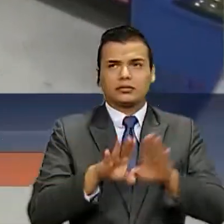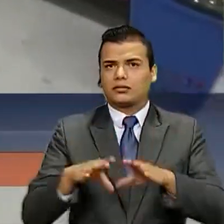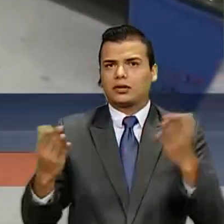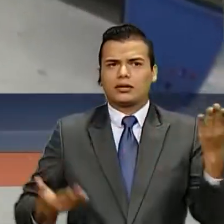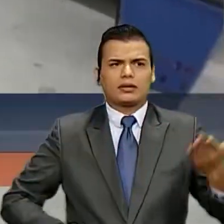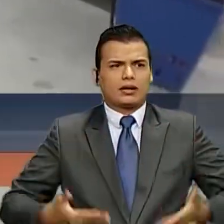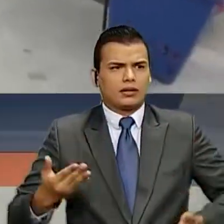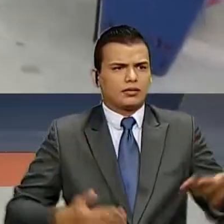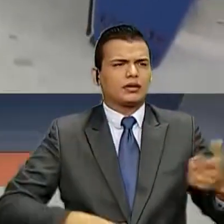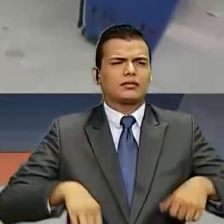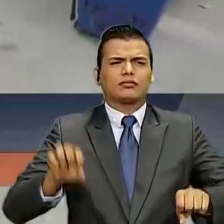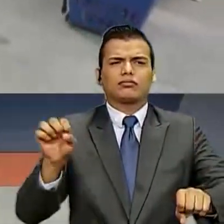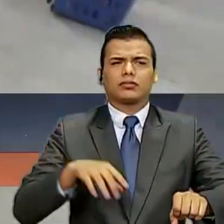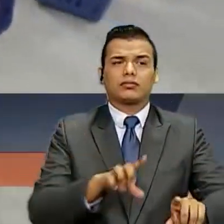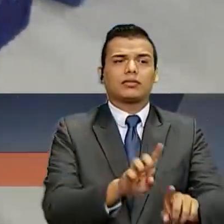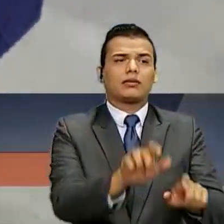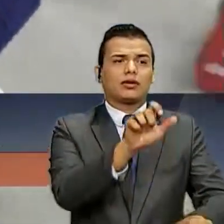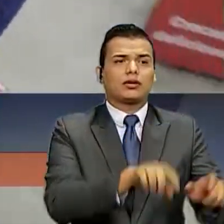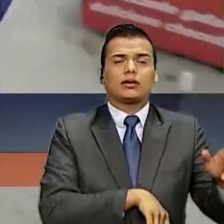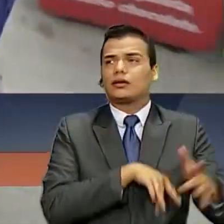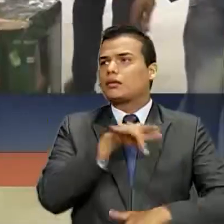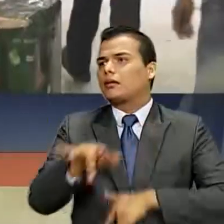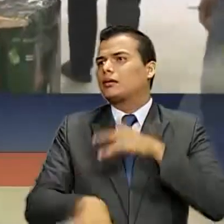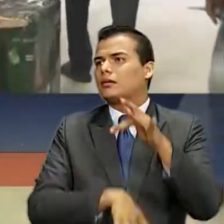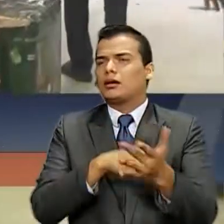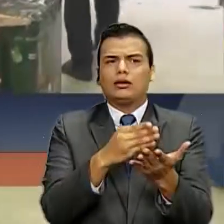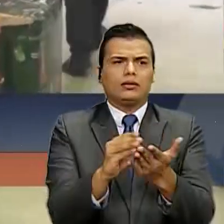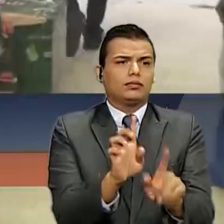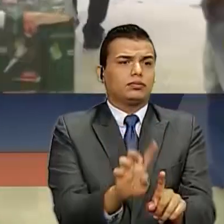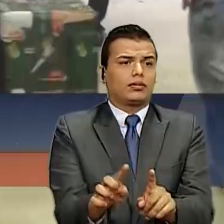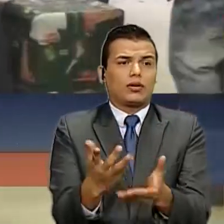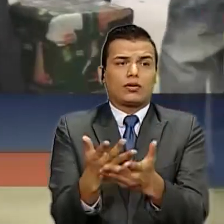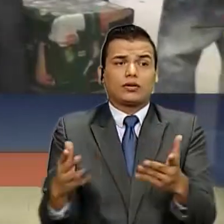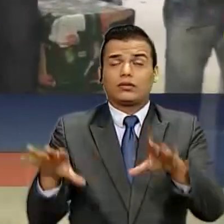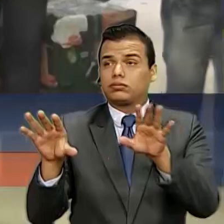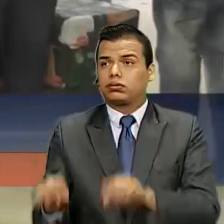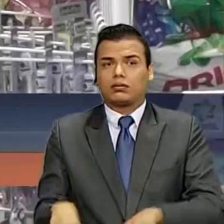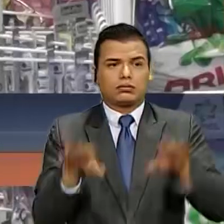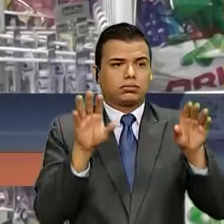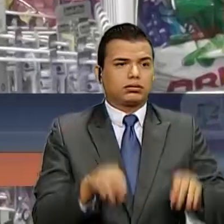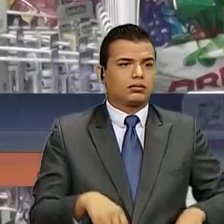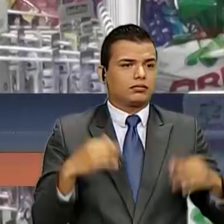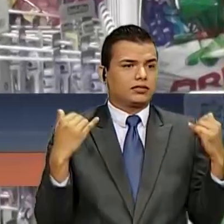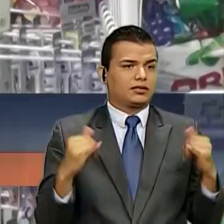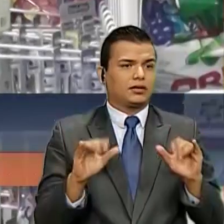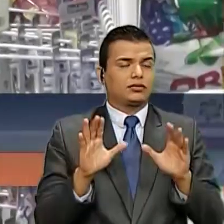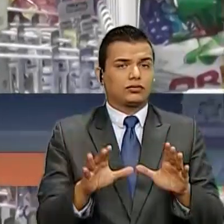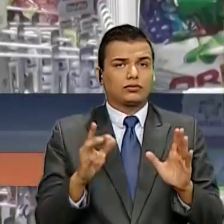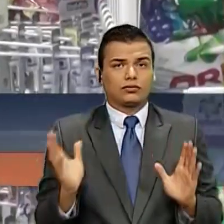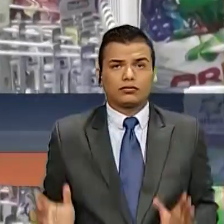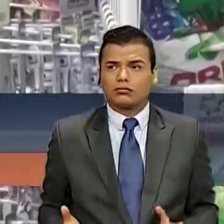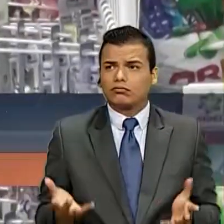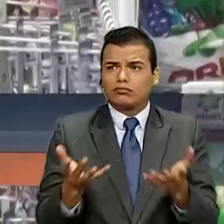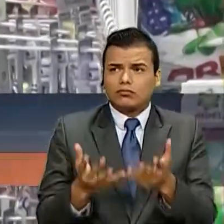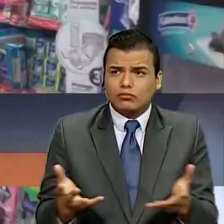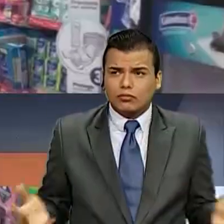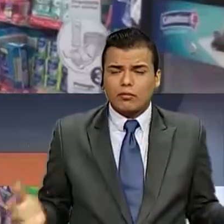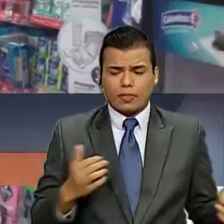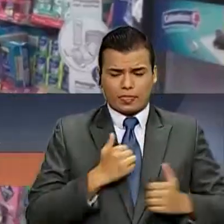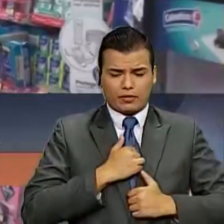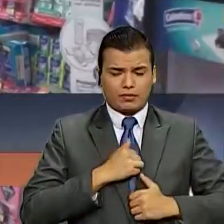decenas de personas llegaron a comprar productos de la canasta familiar que ya escaseaban en sus casas. Productos de aseo y